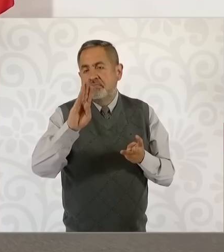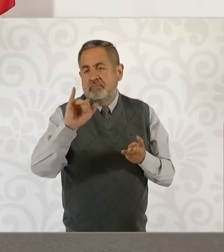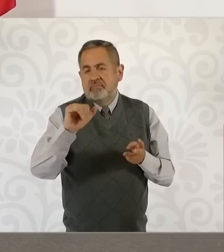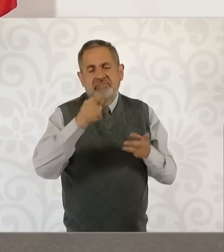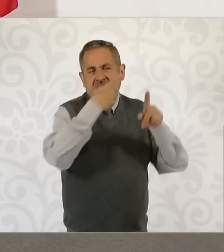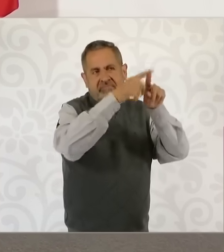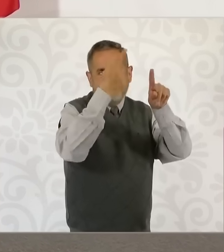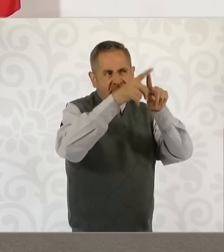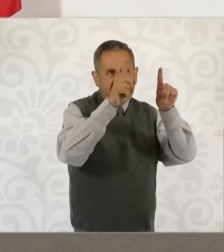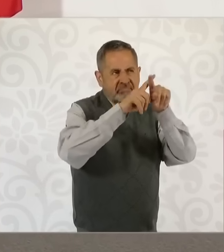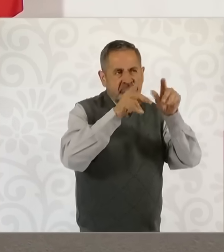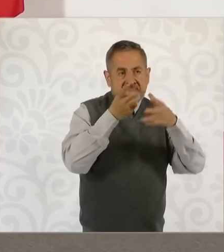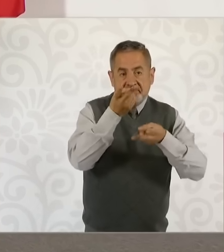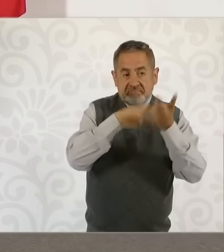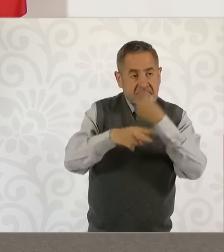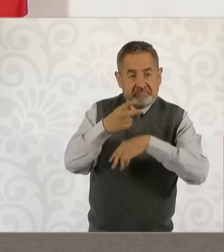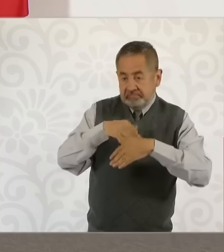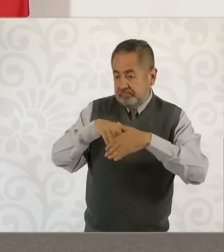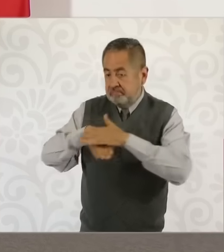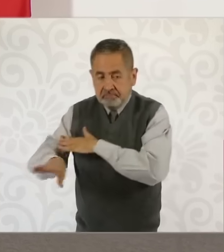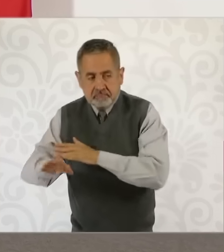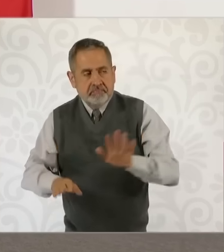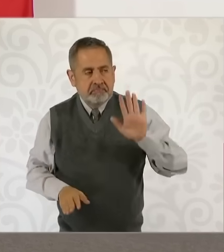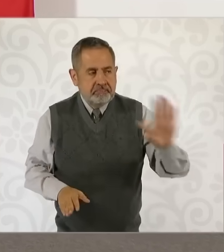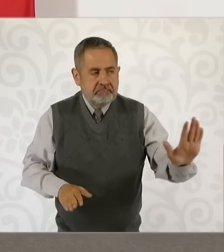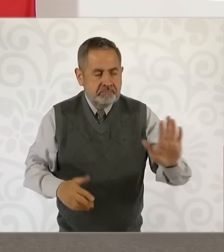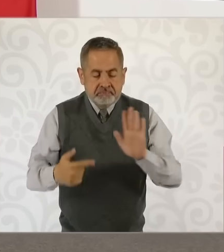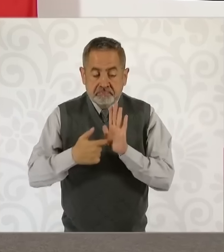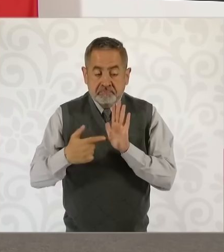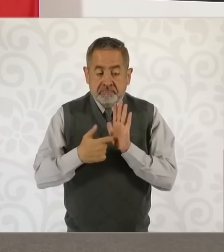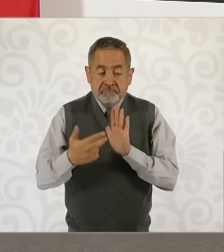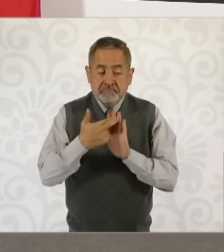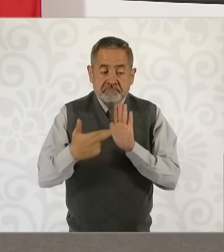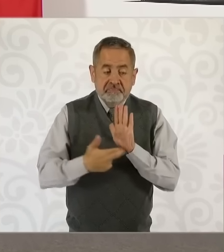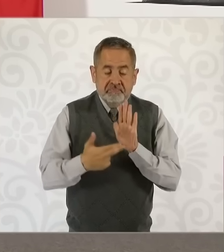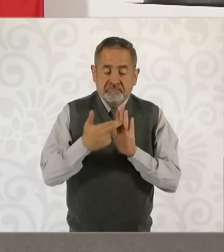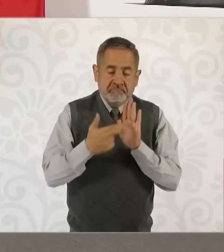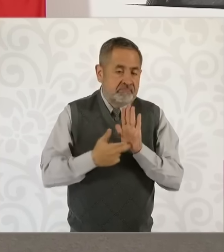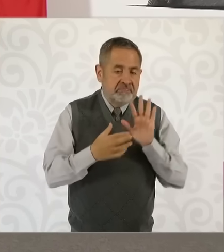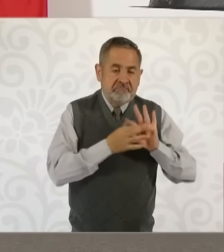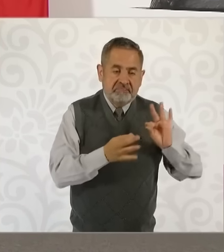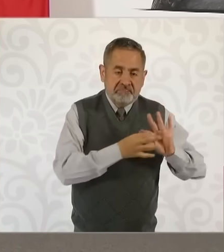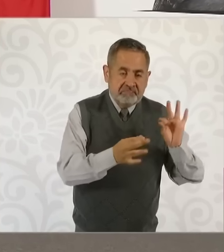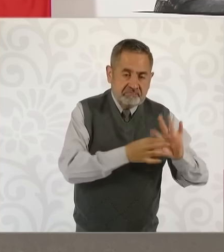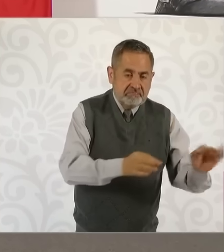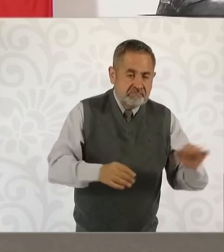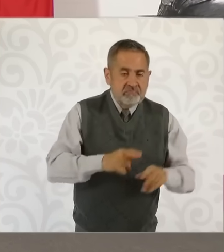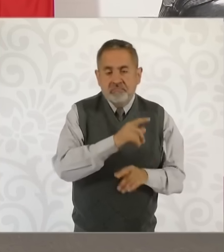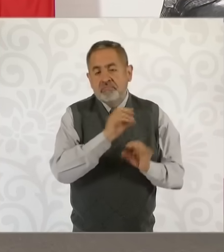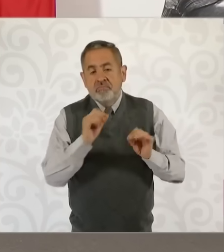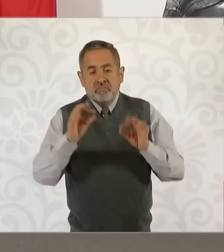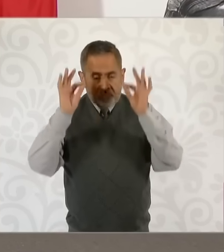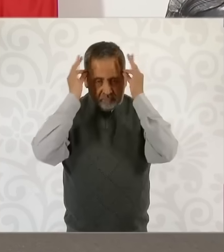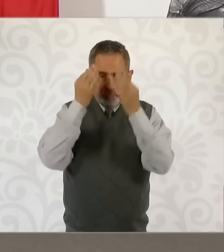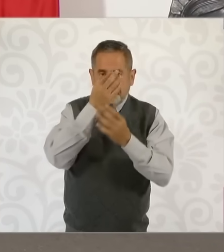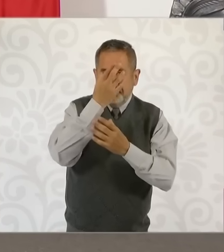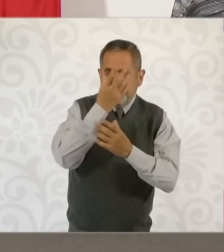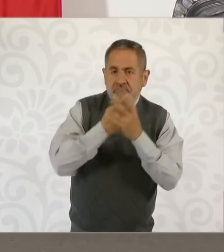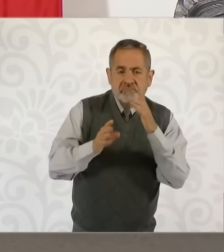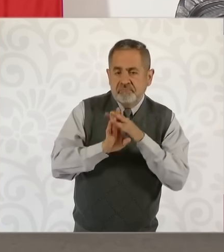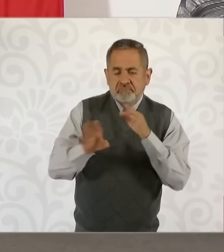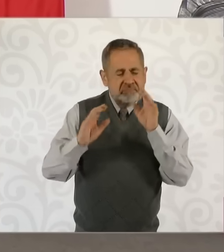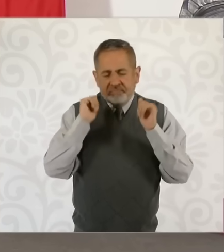de cualquiera de las instituciones de inteligencia o de migración o alguna